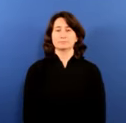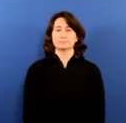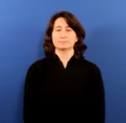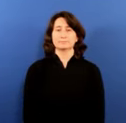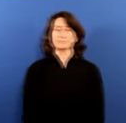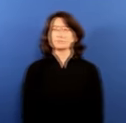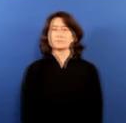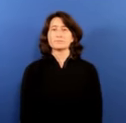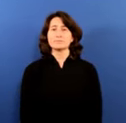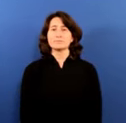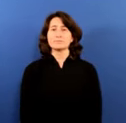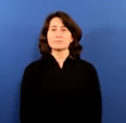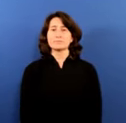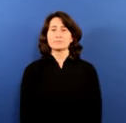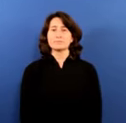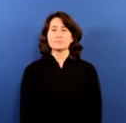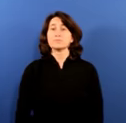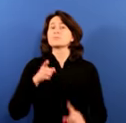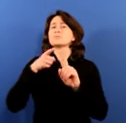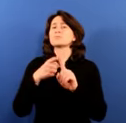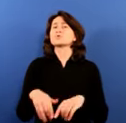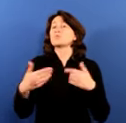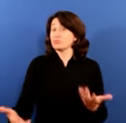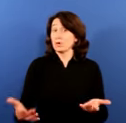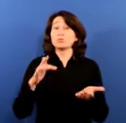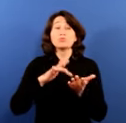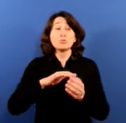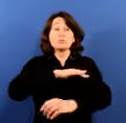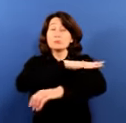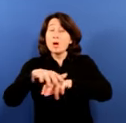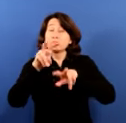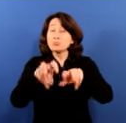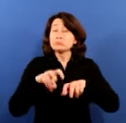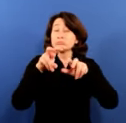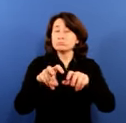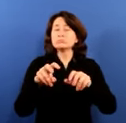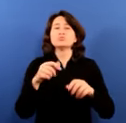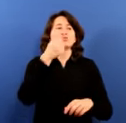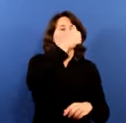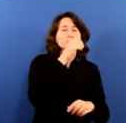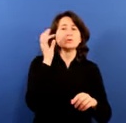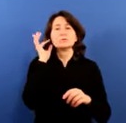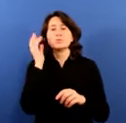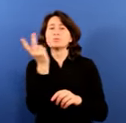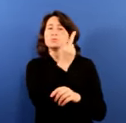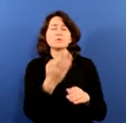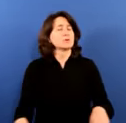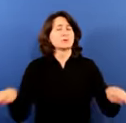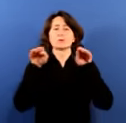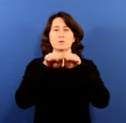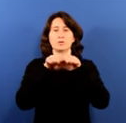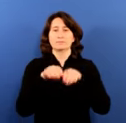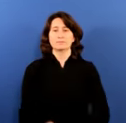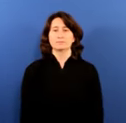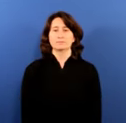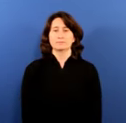mismas. Aunar el trabajo y labor que diferentes instituciones públicas y asociaciones realizan en el medio rural a favor de la igualdad de